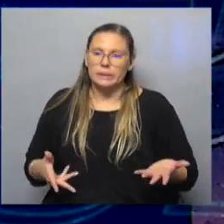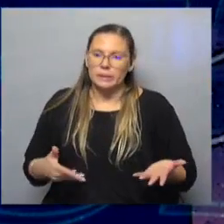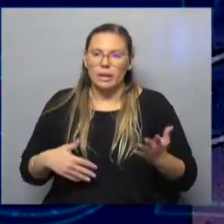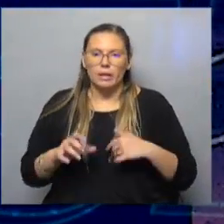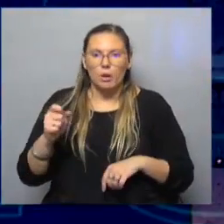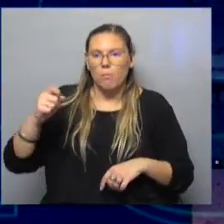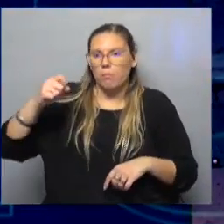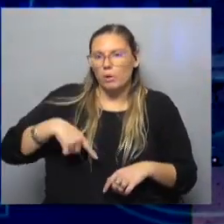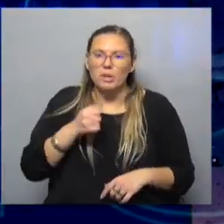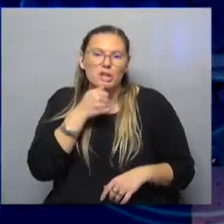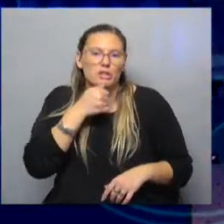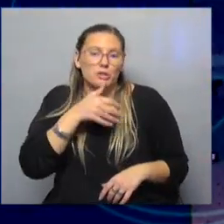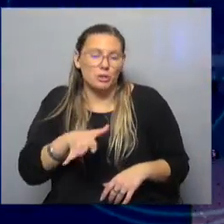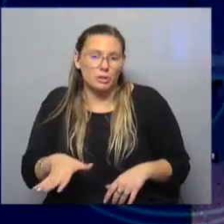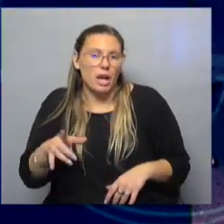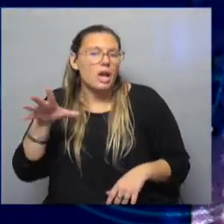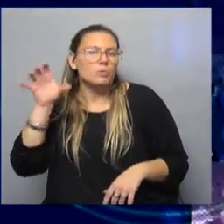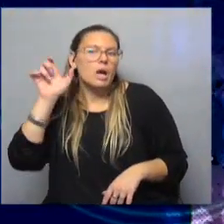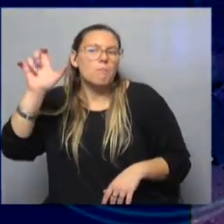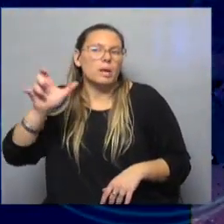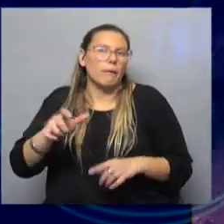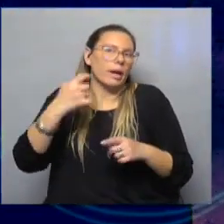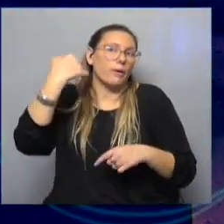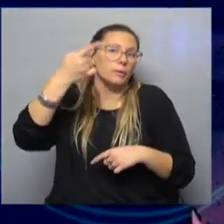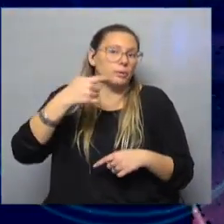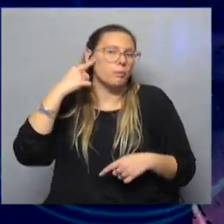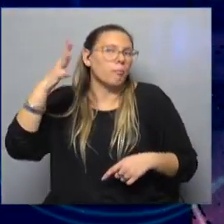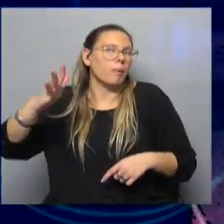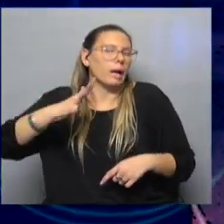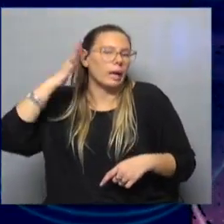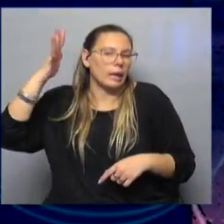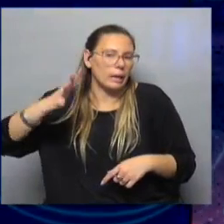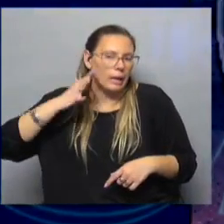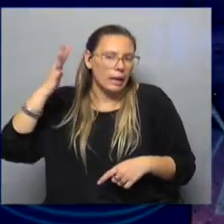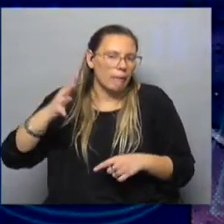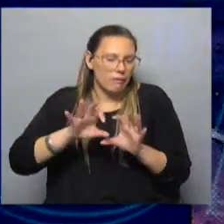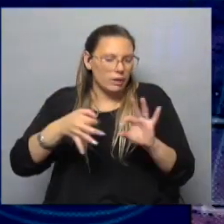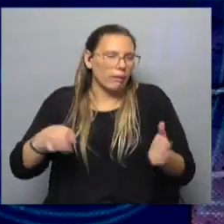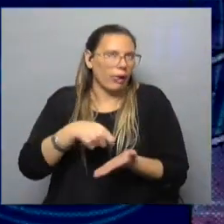mis propias historias. Escuchaba una palabra y el resto en mi mente inventaba